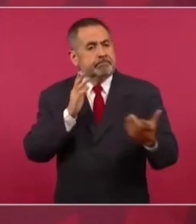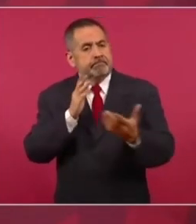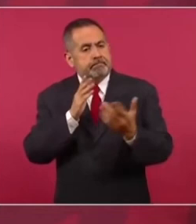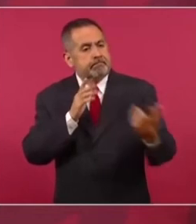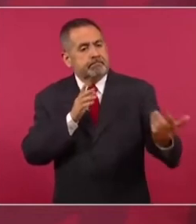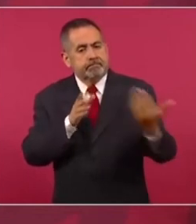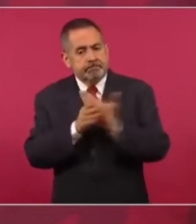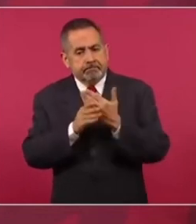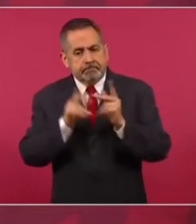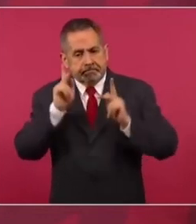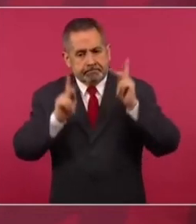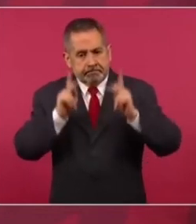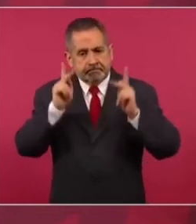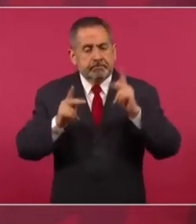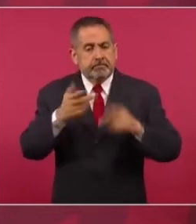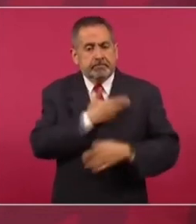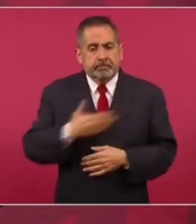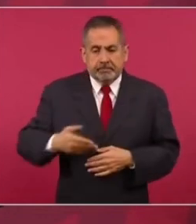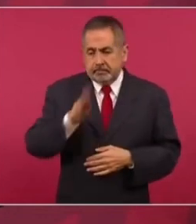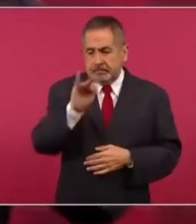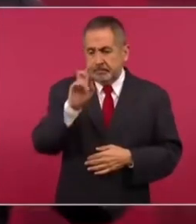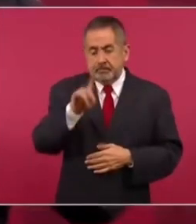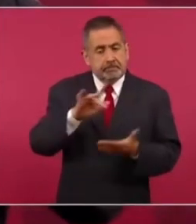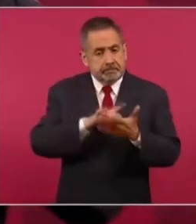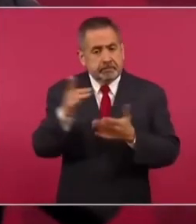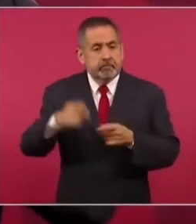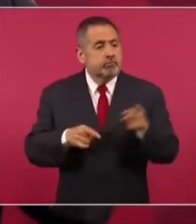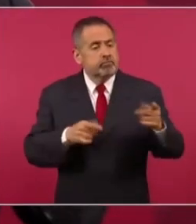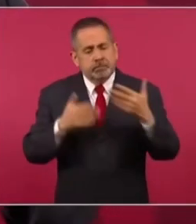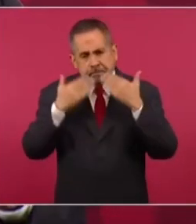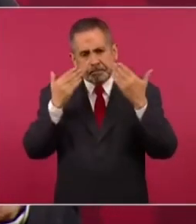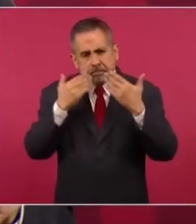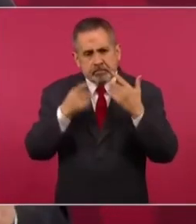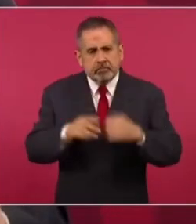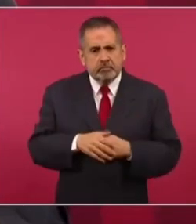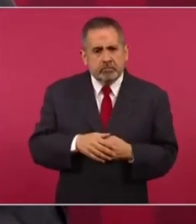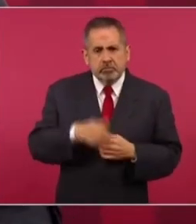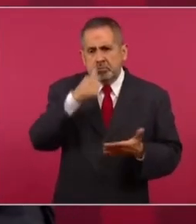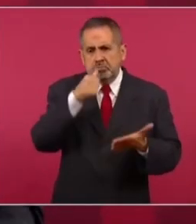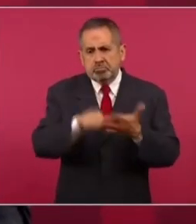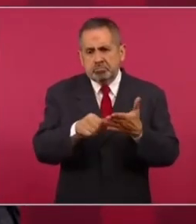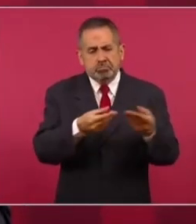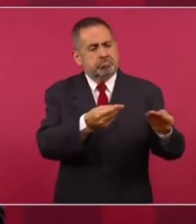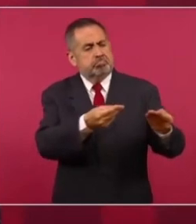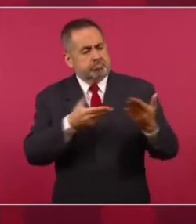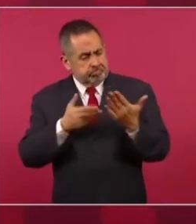del presidente Biden. Le agradecemos mucho porque tuvo la gentileza de enviarnos una carta.